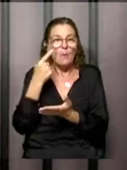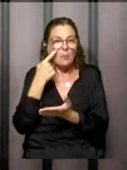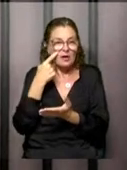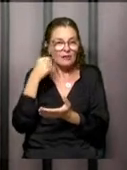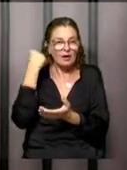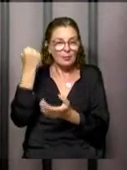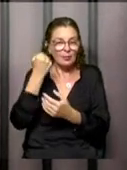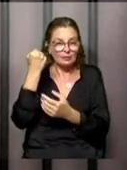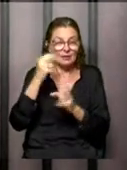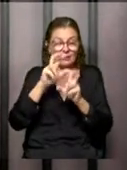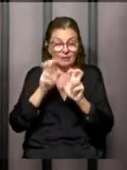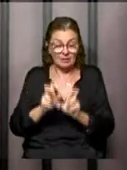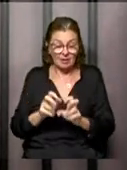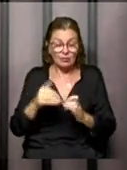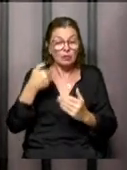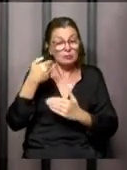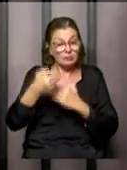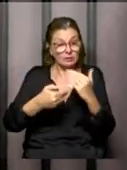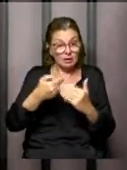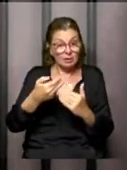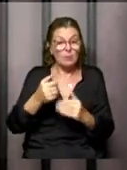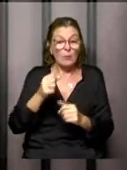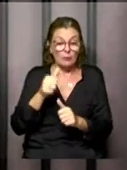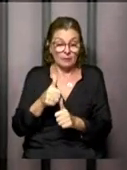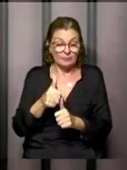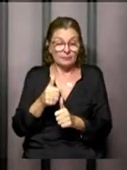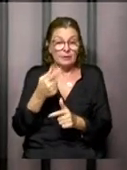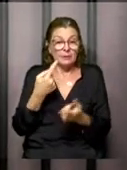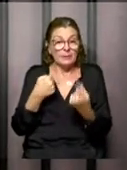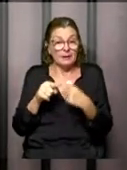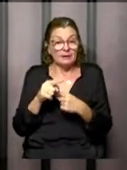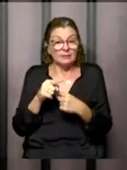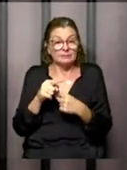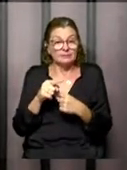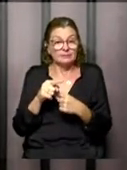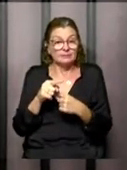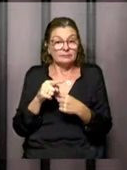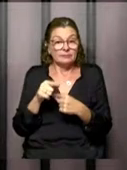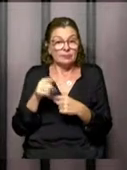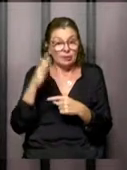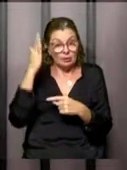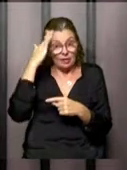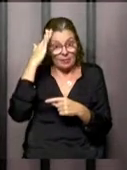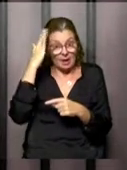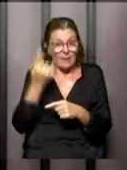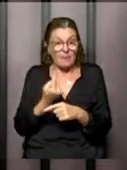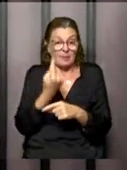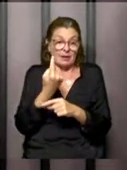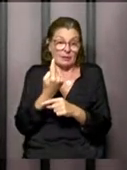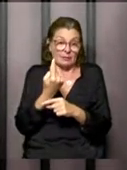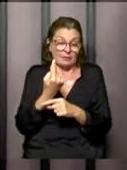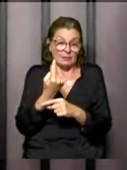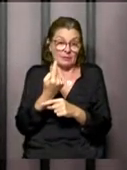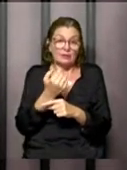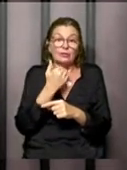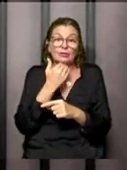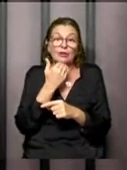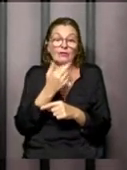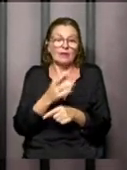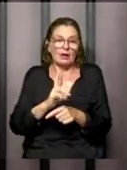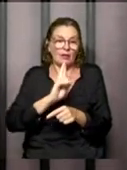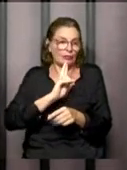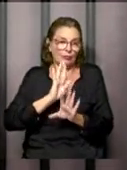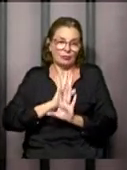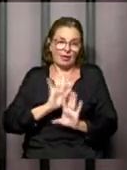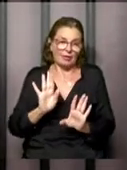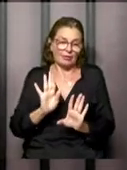importantes, y las diligencias de investigación que están llevando adelante son oportunas, pero Martina sabía desde el primer momento que ella no sabe el resultado,